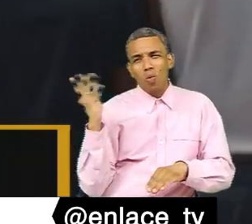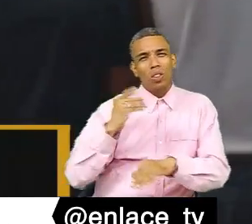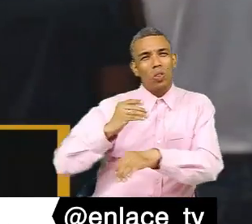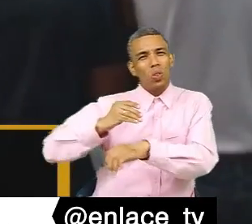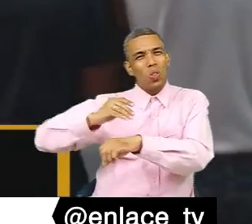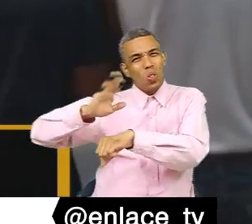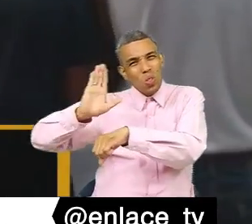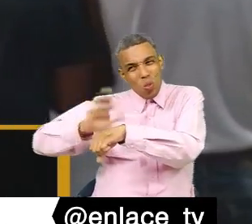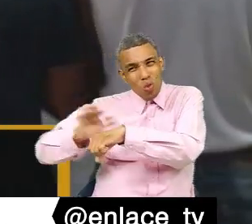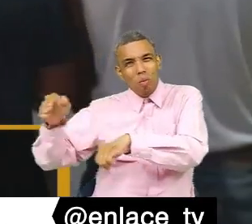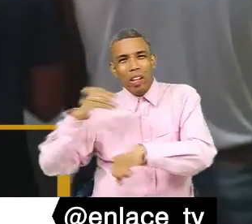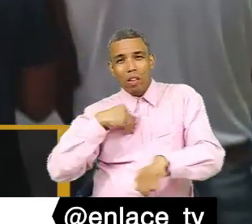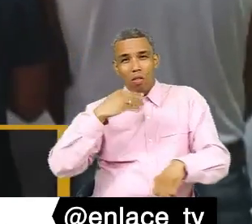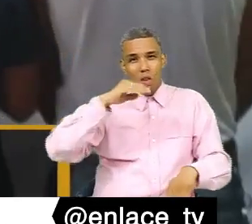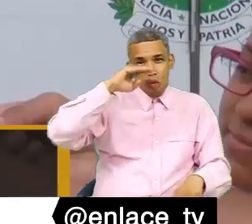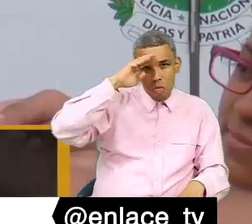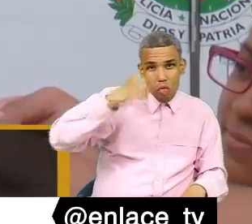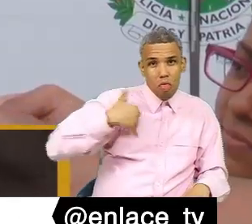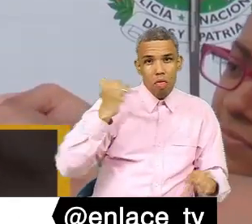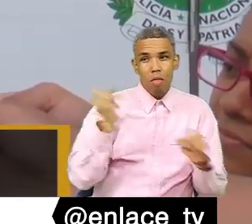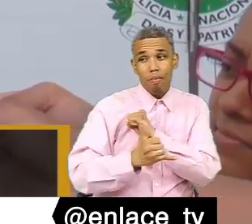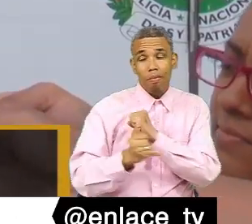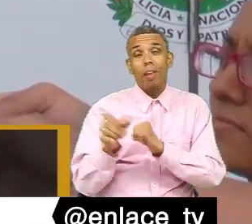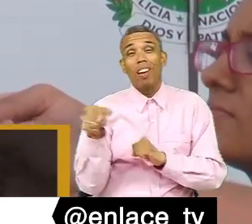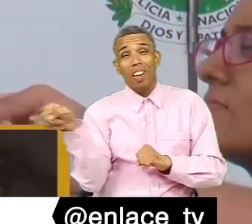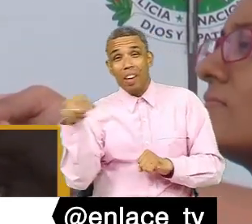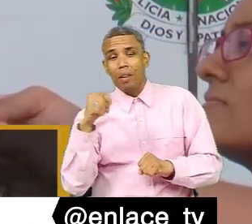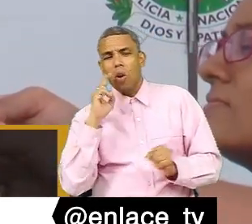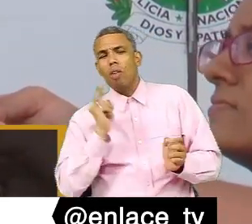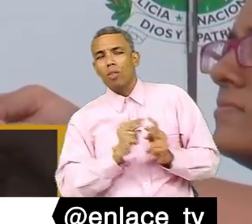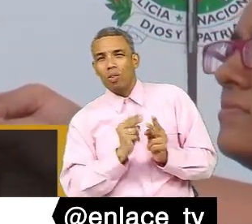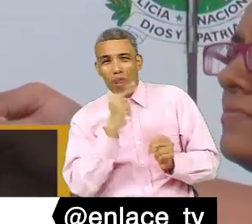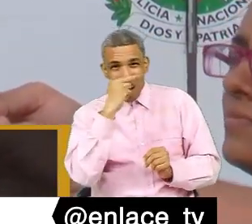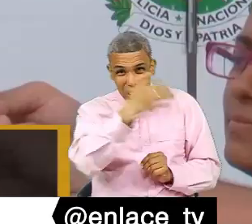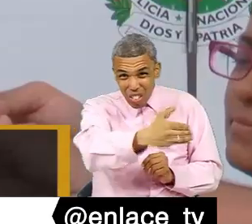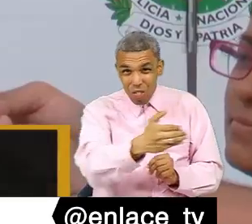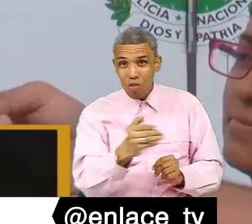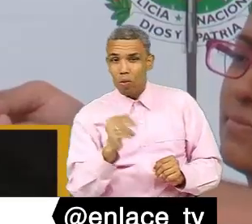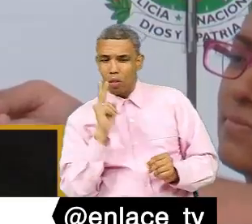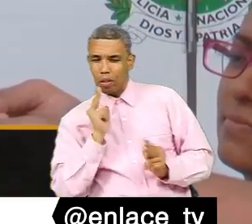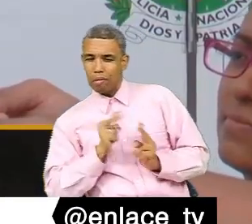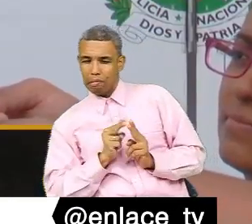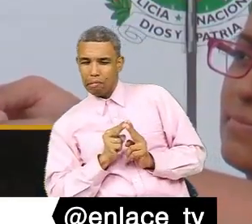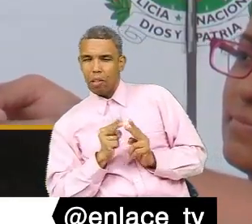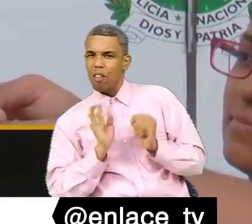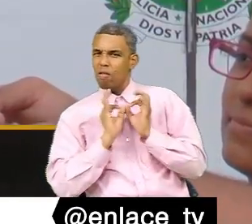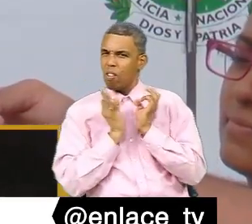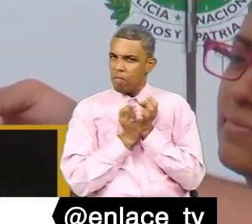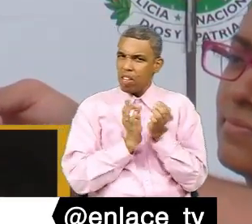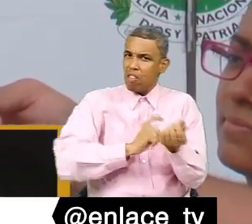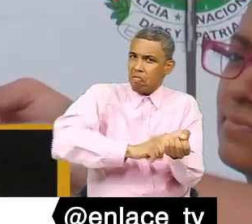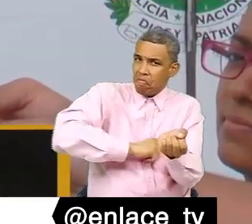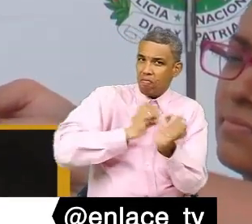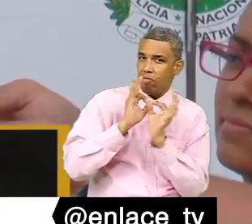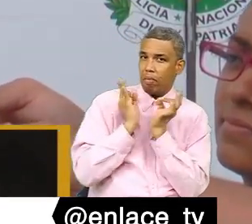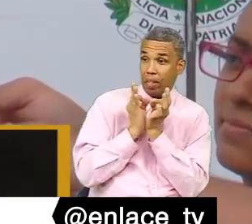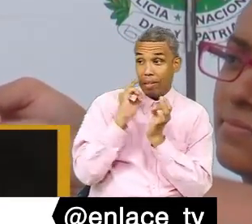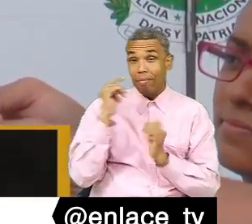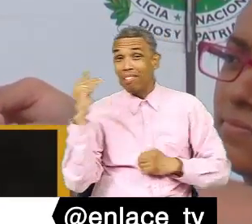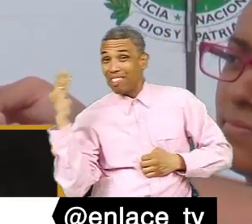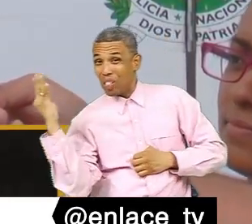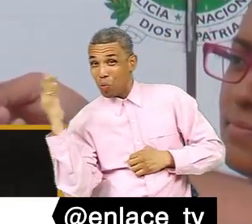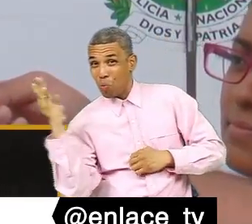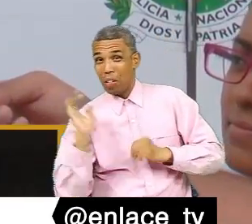los menores víctimas del delito señalado. En los 4 eran personas cercanas a los menores o personas cercanas a las familias, ya sean porque eran